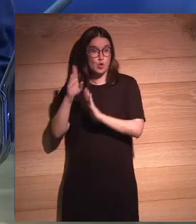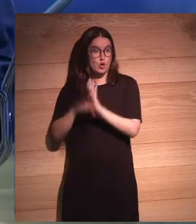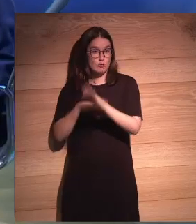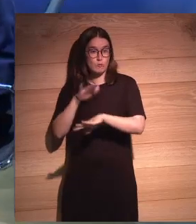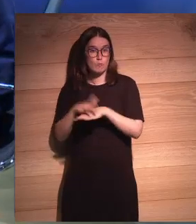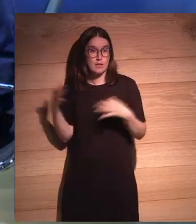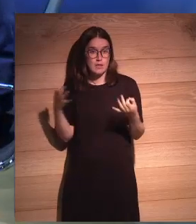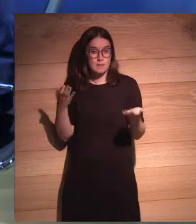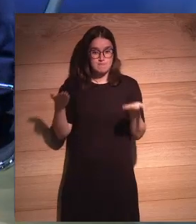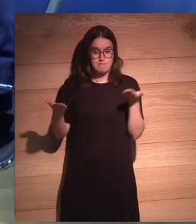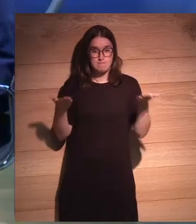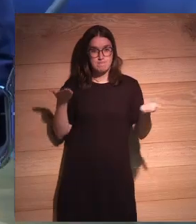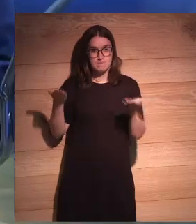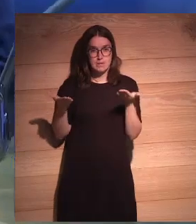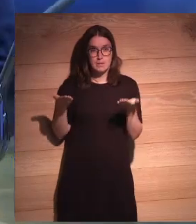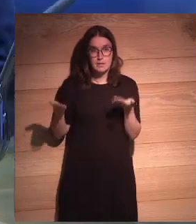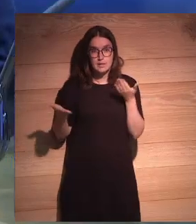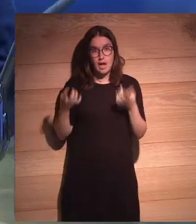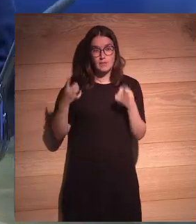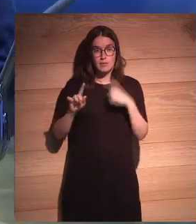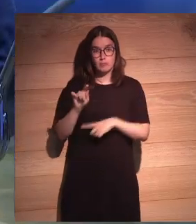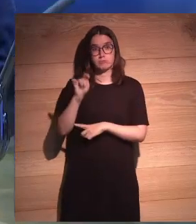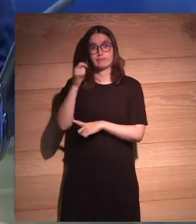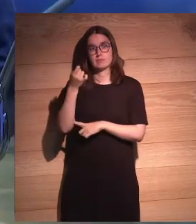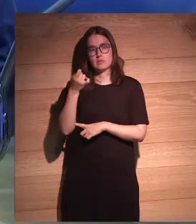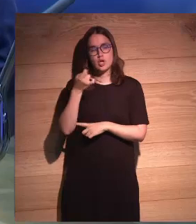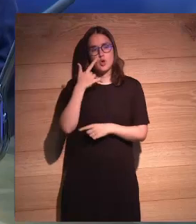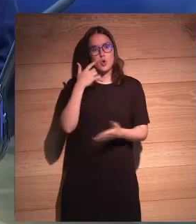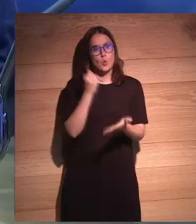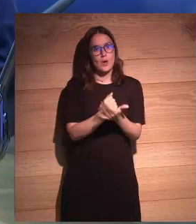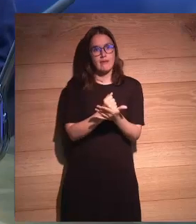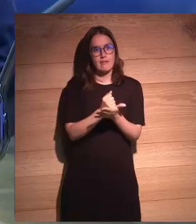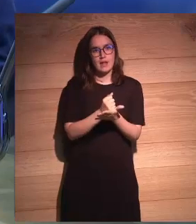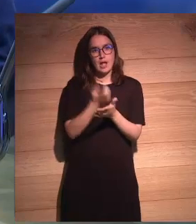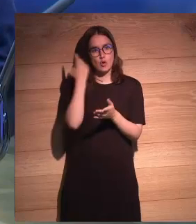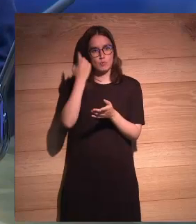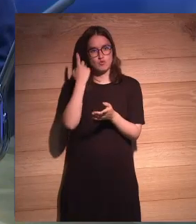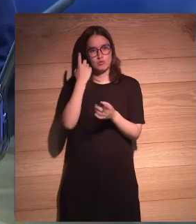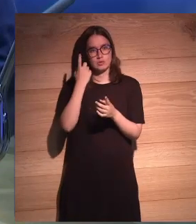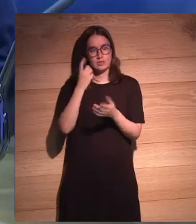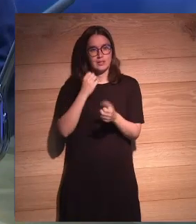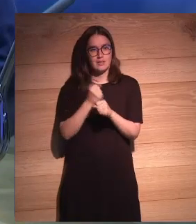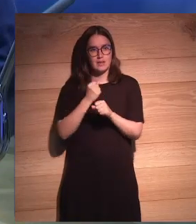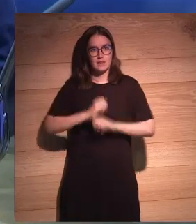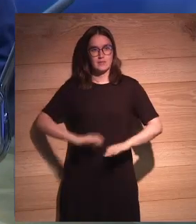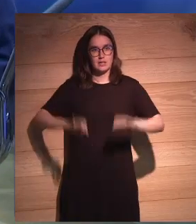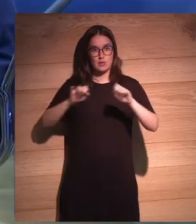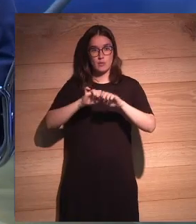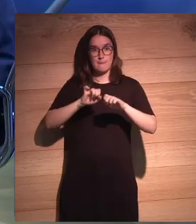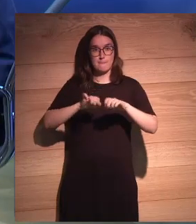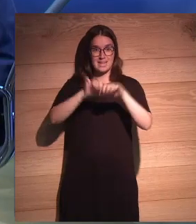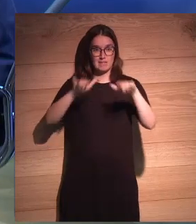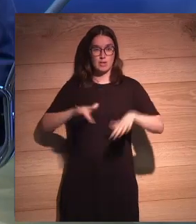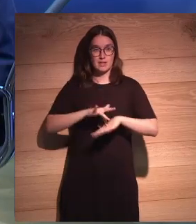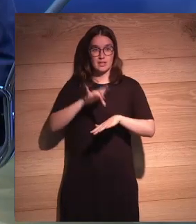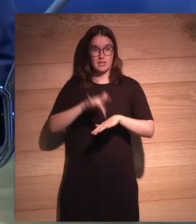objetivos, y esto es evidente que se puede conseguir rastreando la huella de un alumno que trabaje sobre todo sobre una plataforma digital, pero